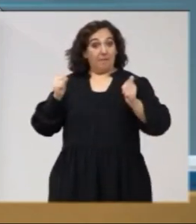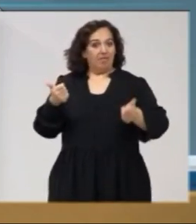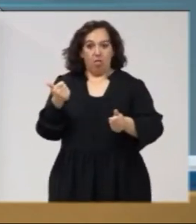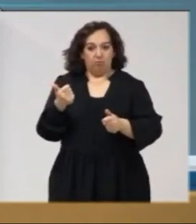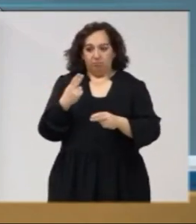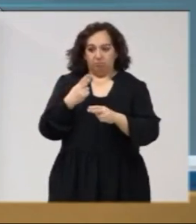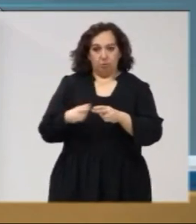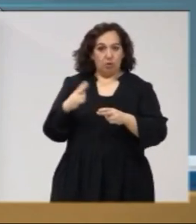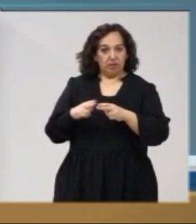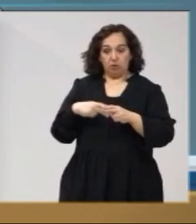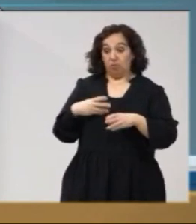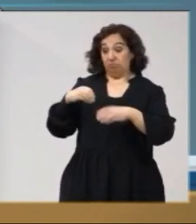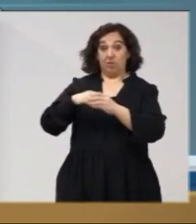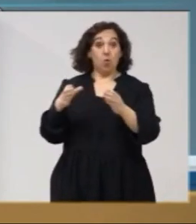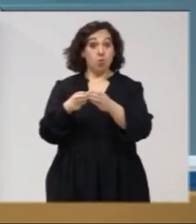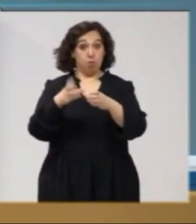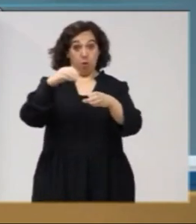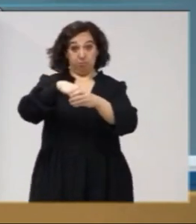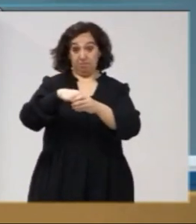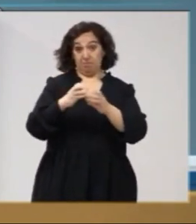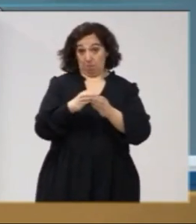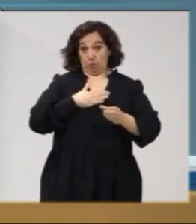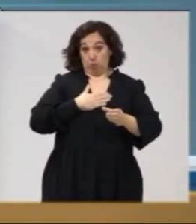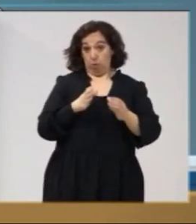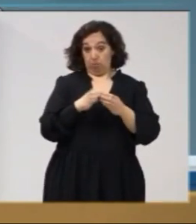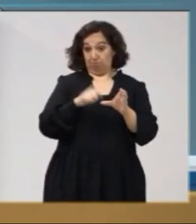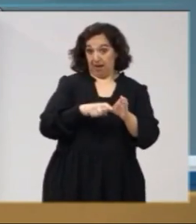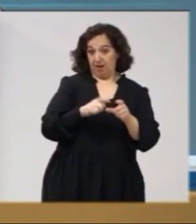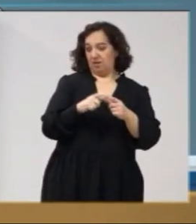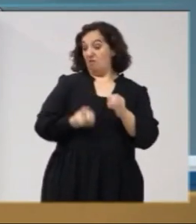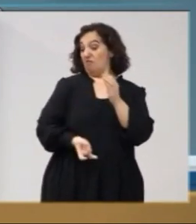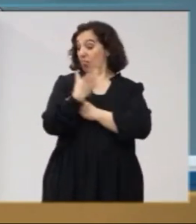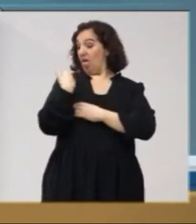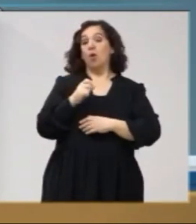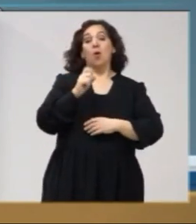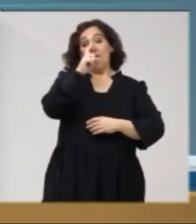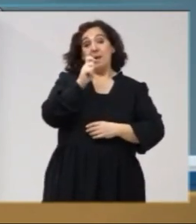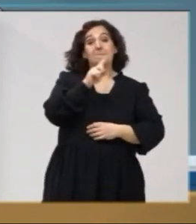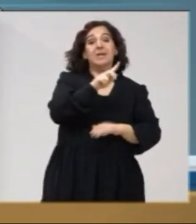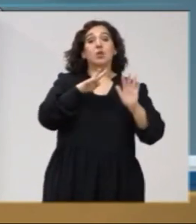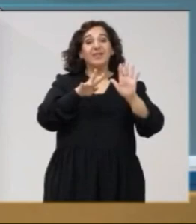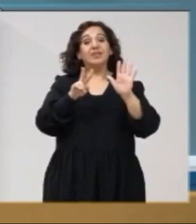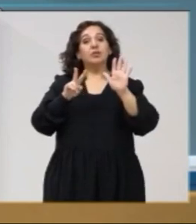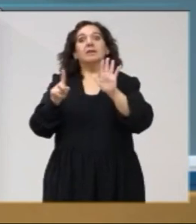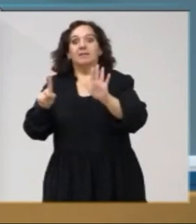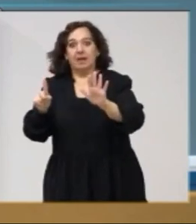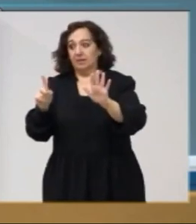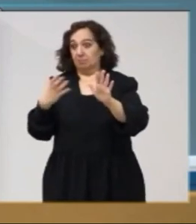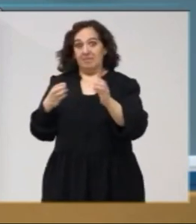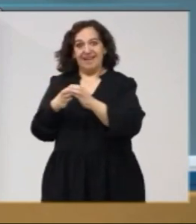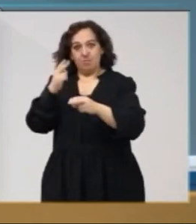donde el partido en el que milito y partido que yo fundé en el año 1976